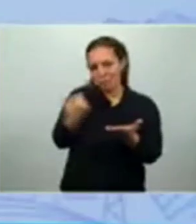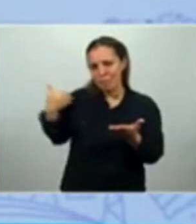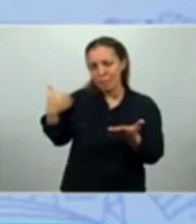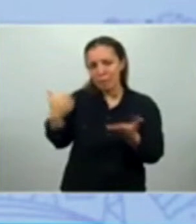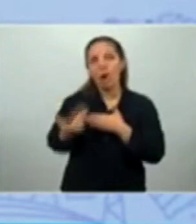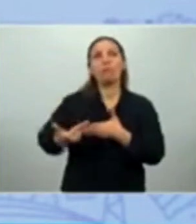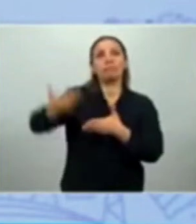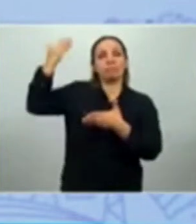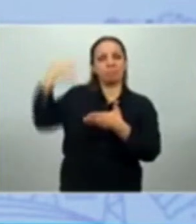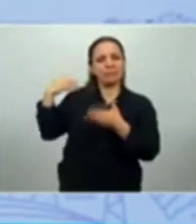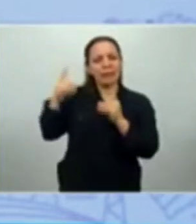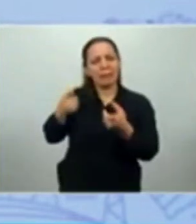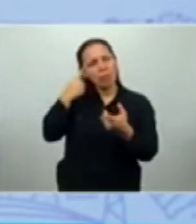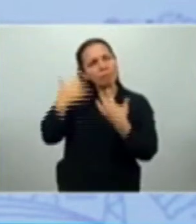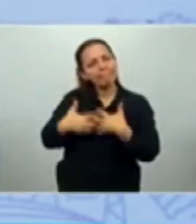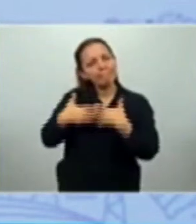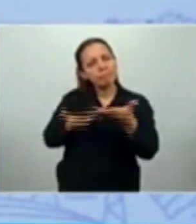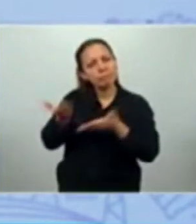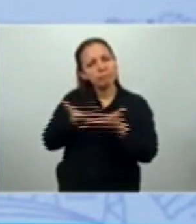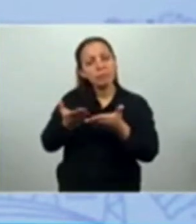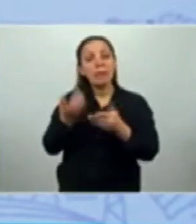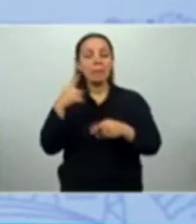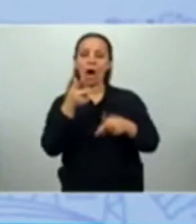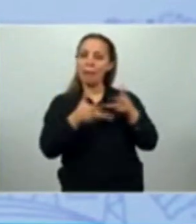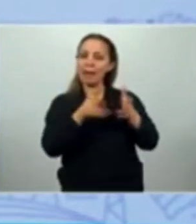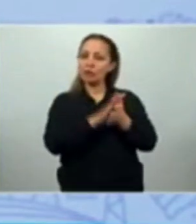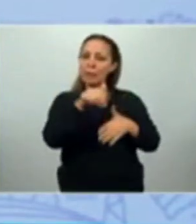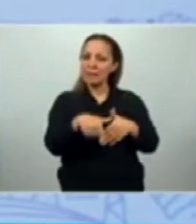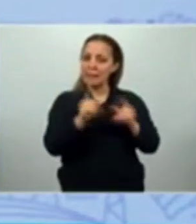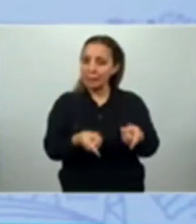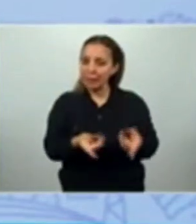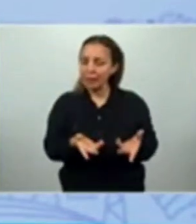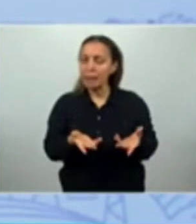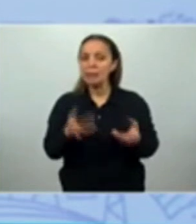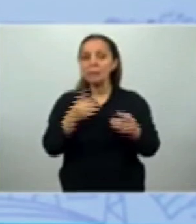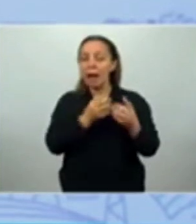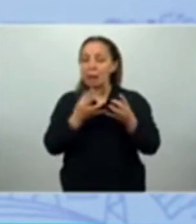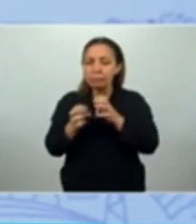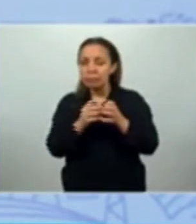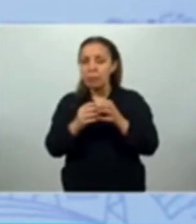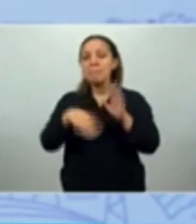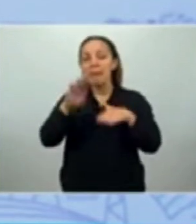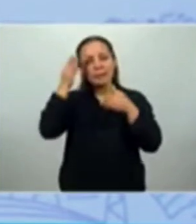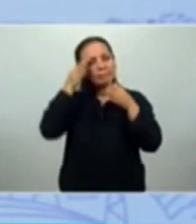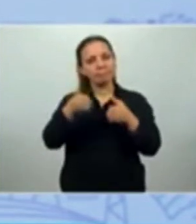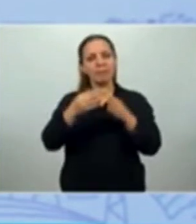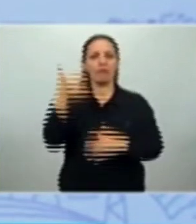distante, pero también para hablar del presente y sobre todo para discutir sobre el futuro. Yo creo